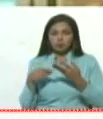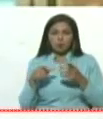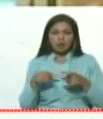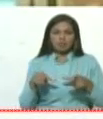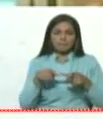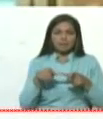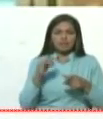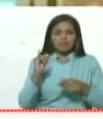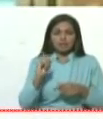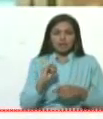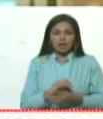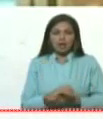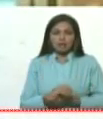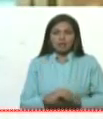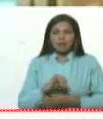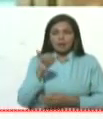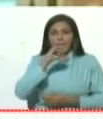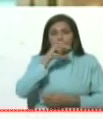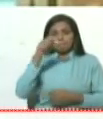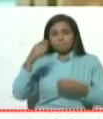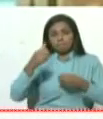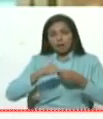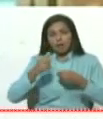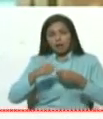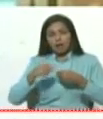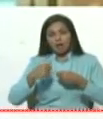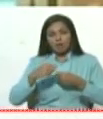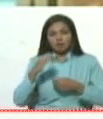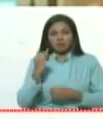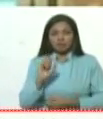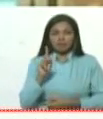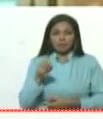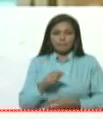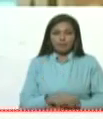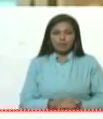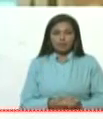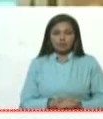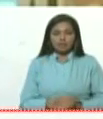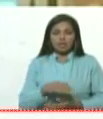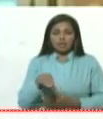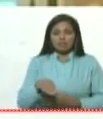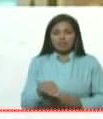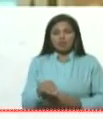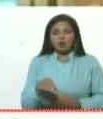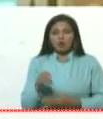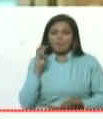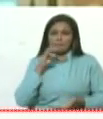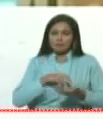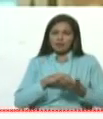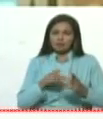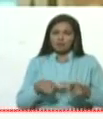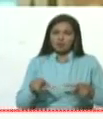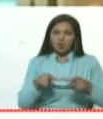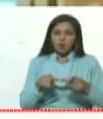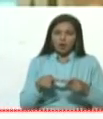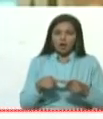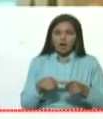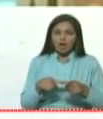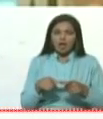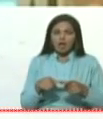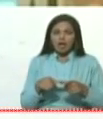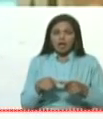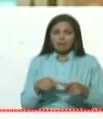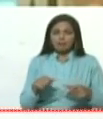Caracas, Maracaibo, en Zulia, San Francisco de Yare, estado Miranda, Espíritu en Portuguesa, Espíritu